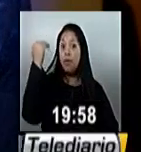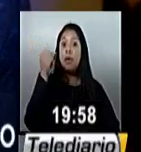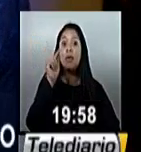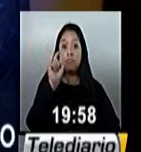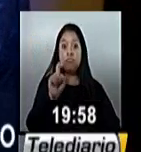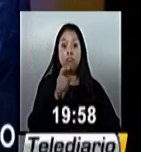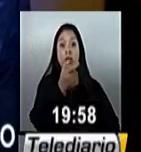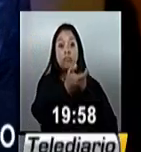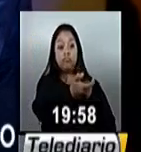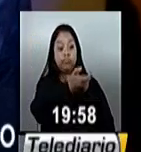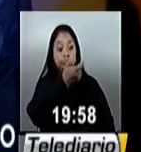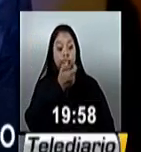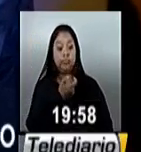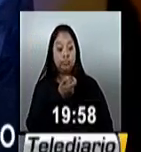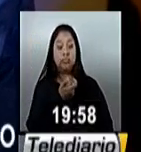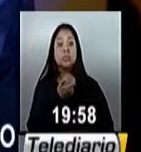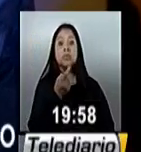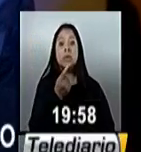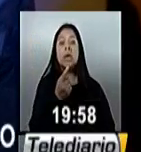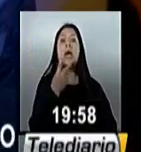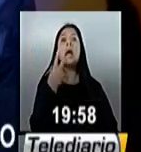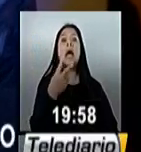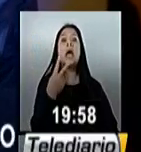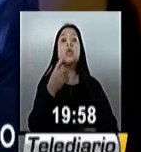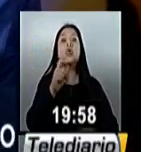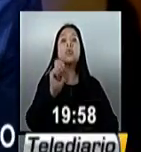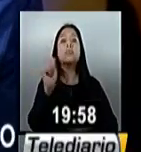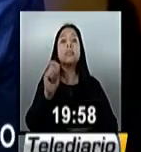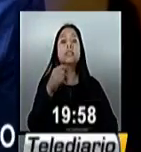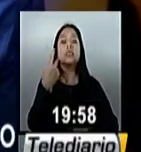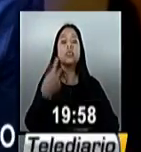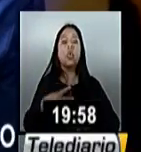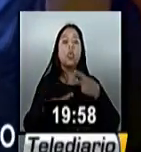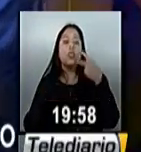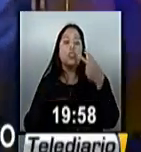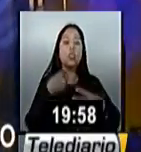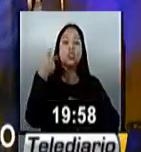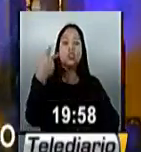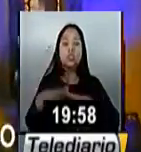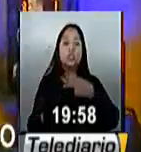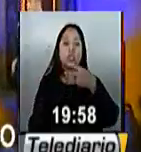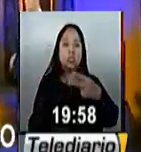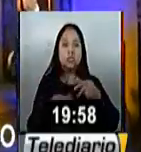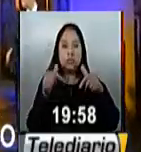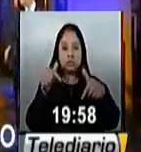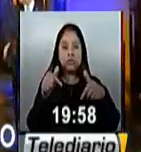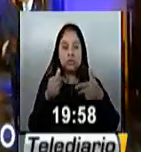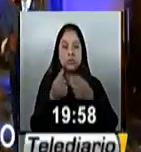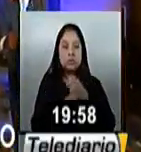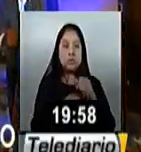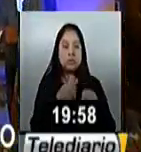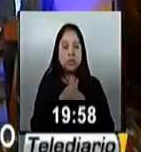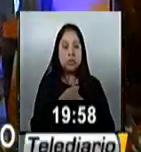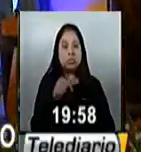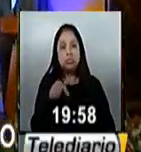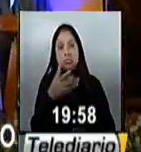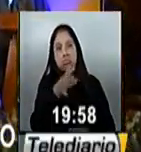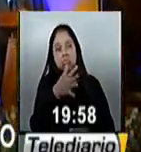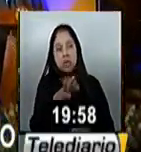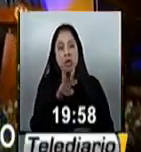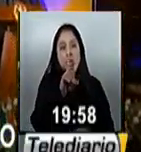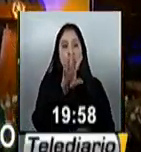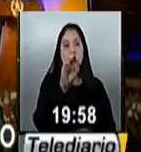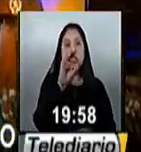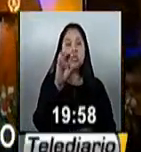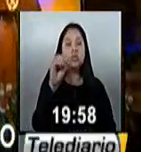monto bimestral que este año llegará casi a los 200 dólares y que